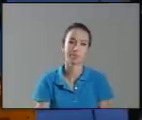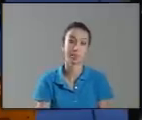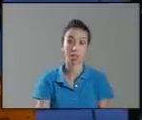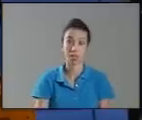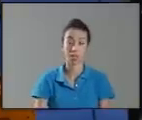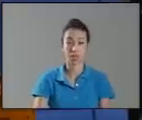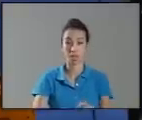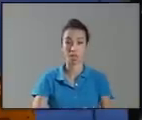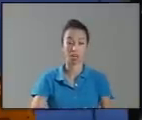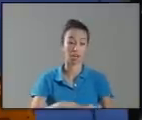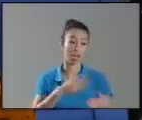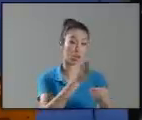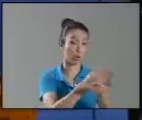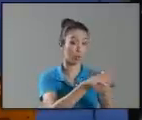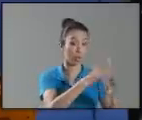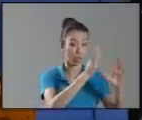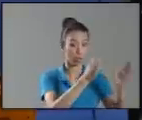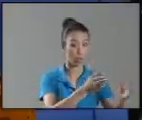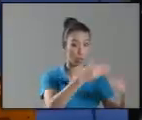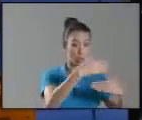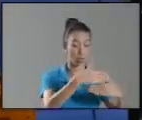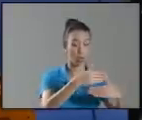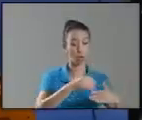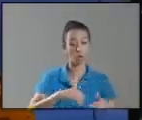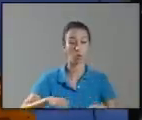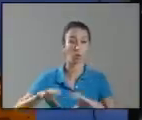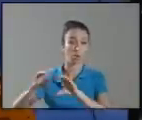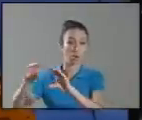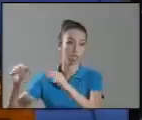¿Y cuántas veces sucedió? ¿Y dónde lo hacían?